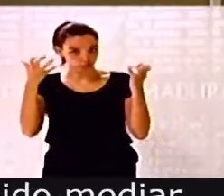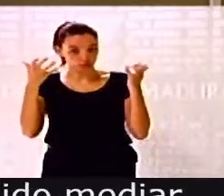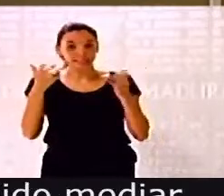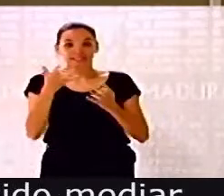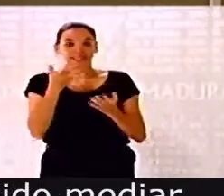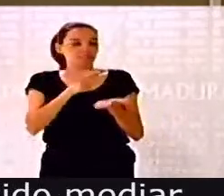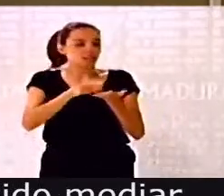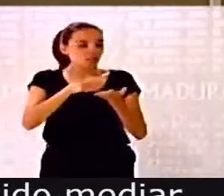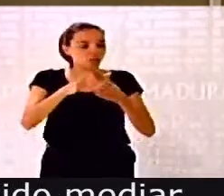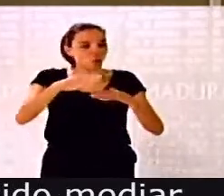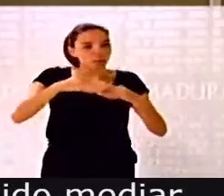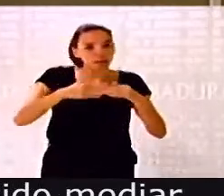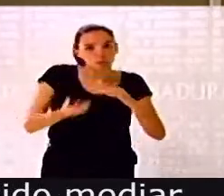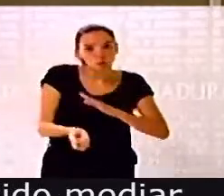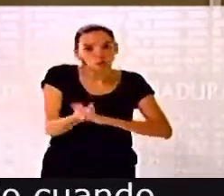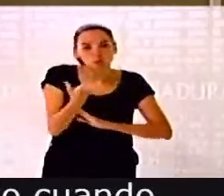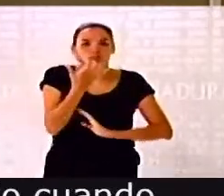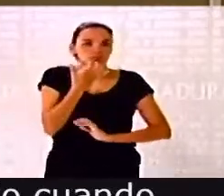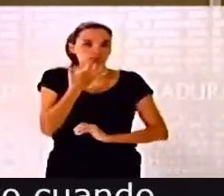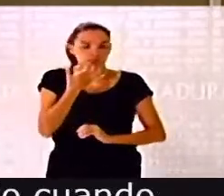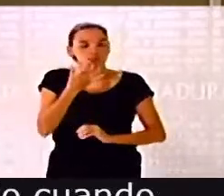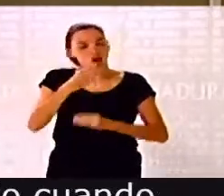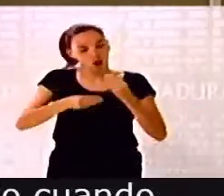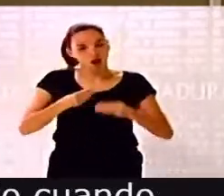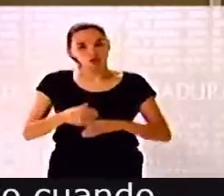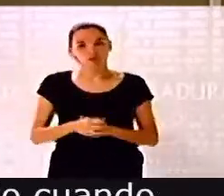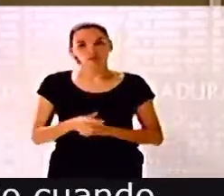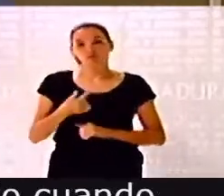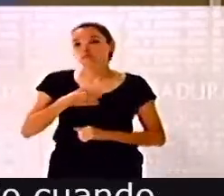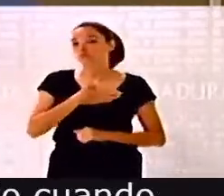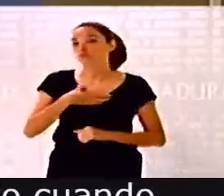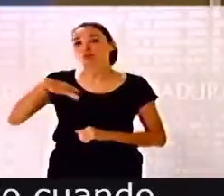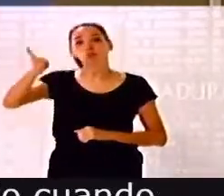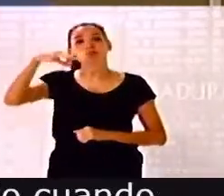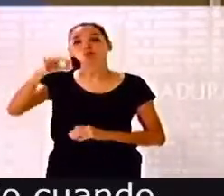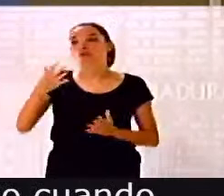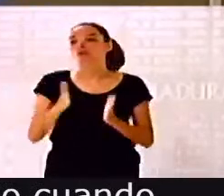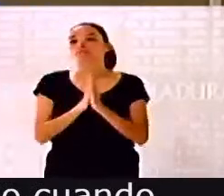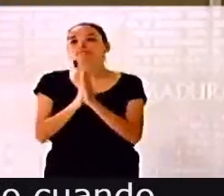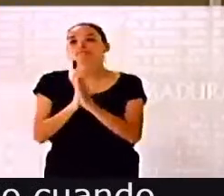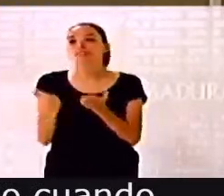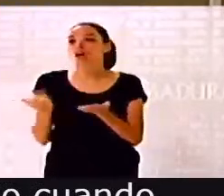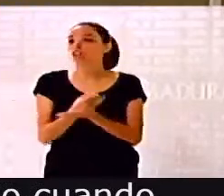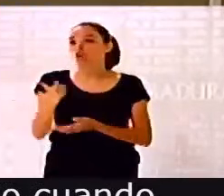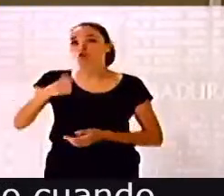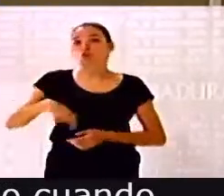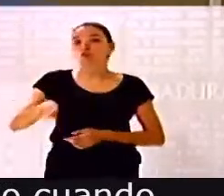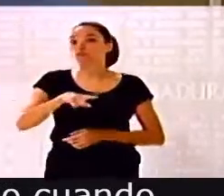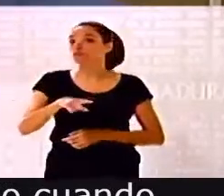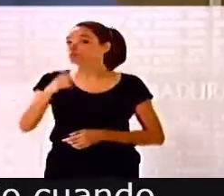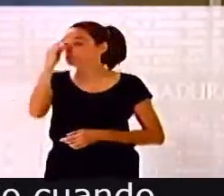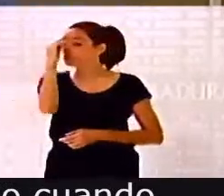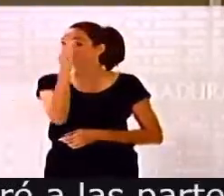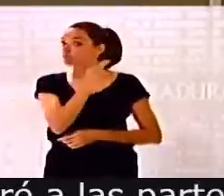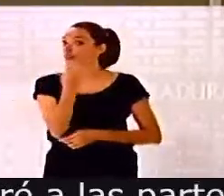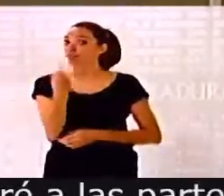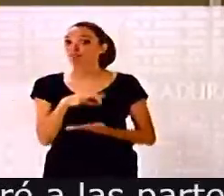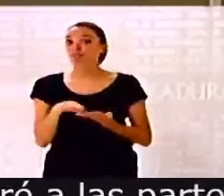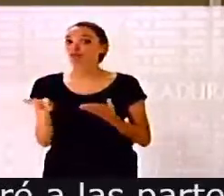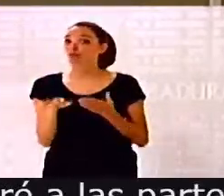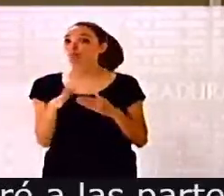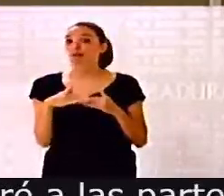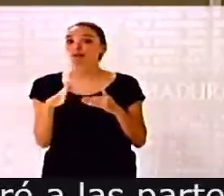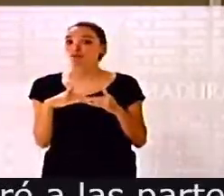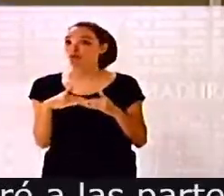puesto los servicios mínimos. Yo lo único que quiero, y le pediré a todas las partes, es que respeten los servicios mínimos. Ya